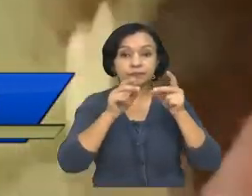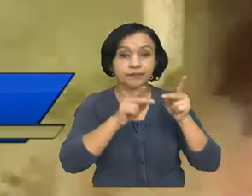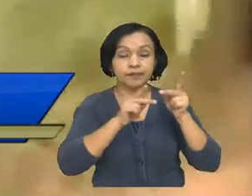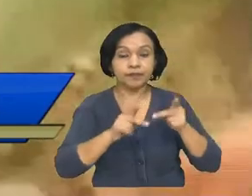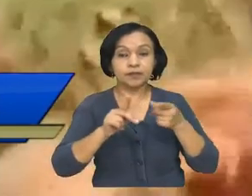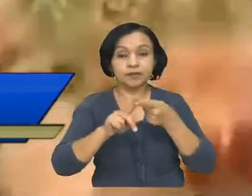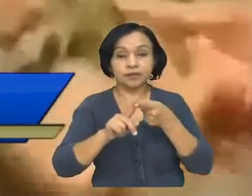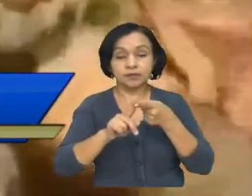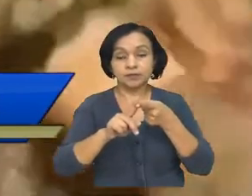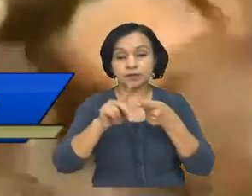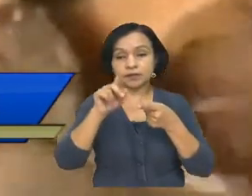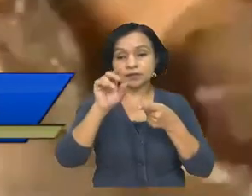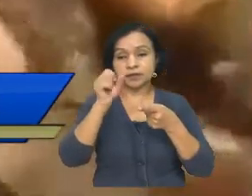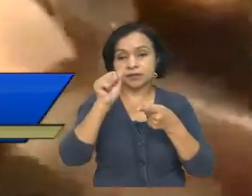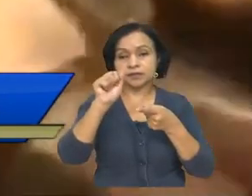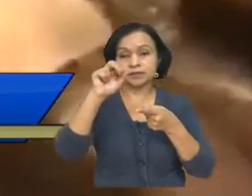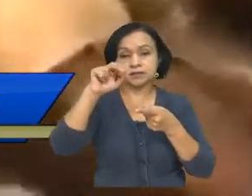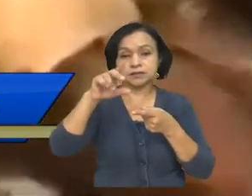llama